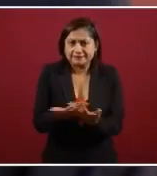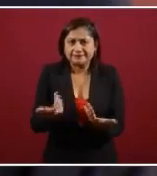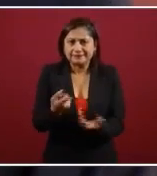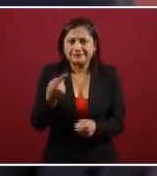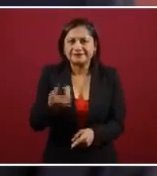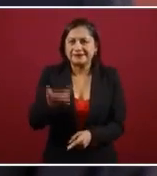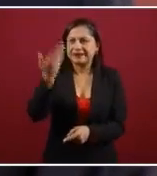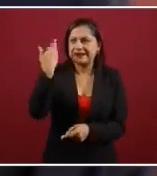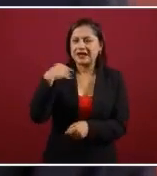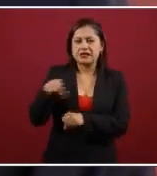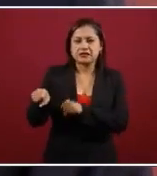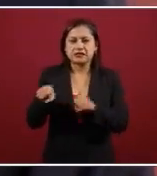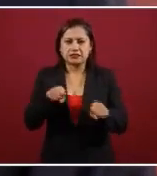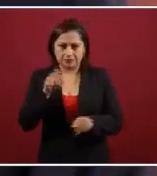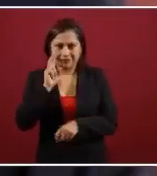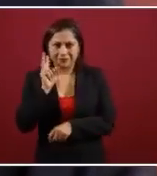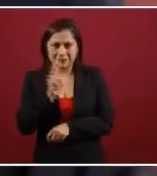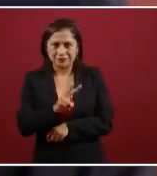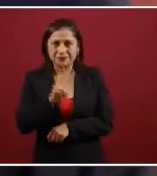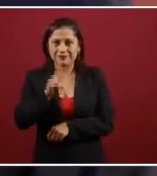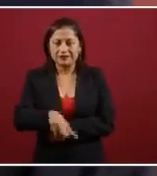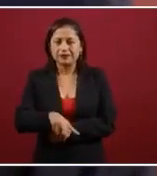Después de las comunidades indígenas,